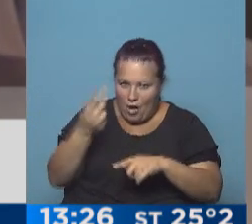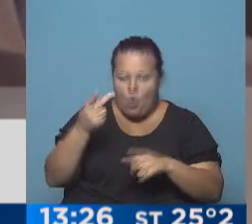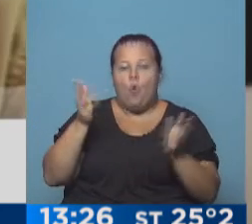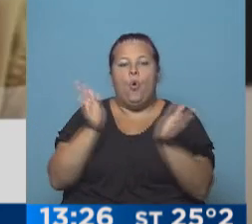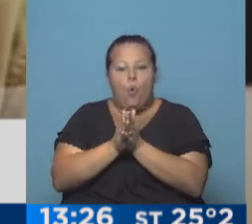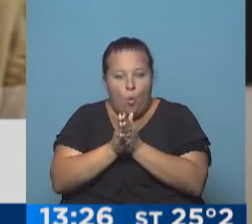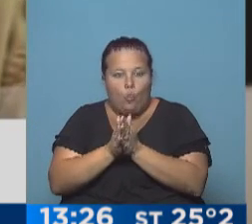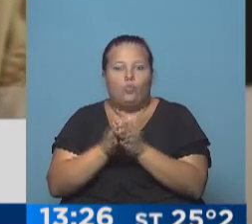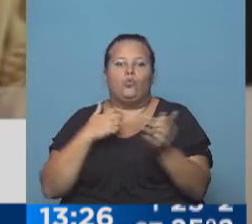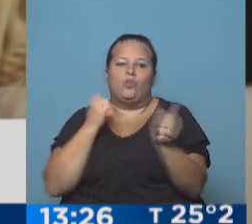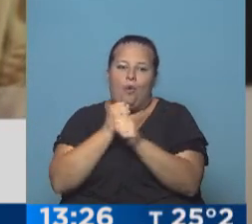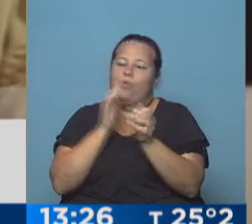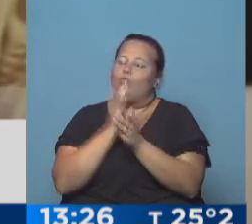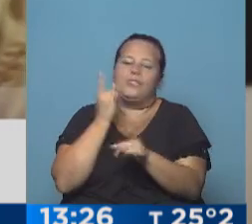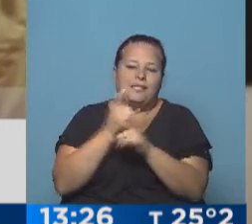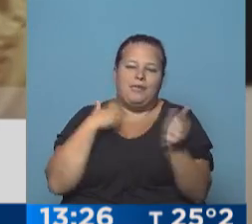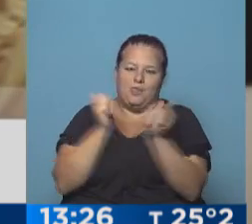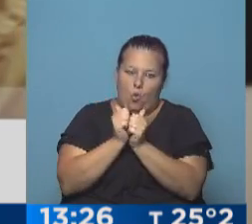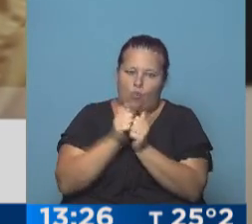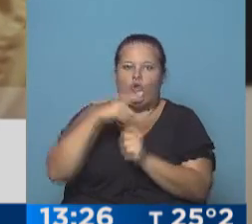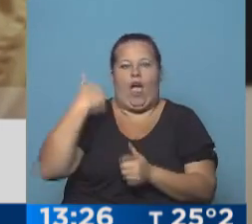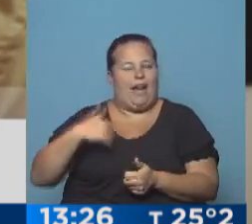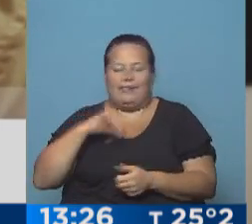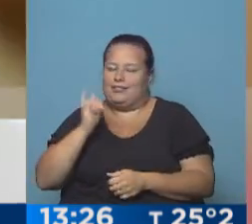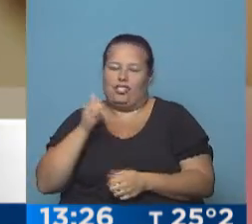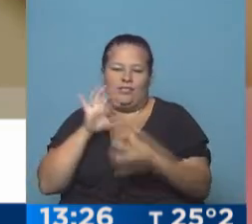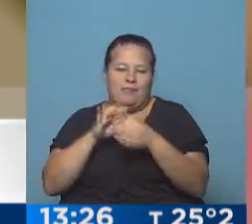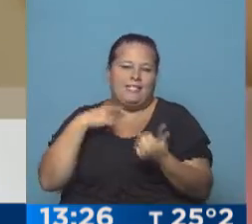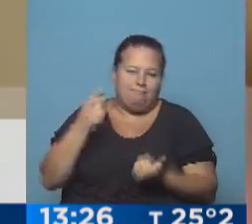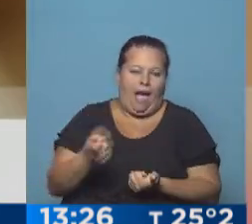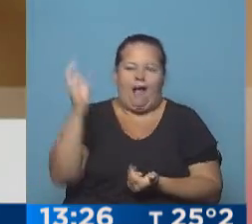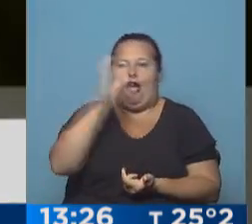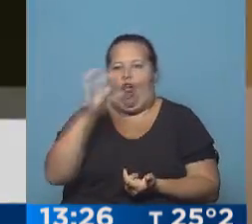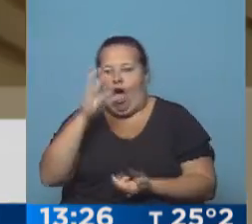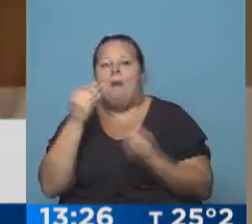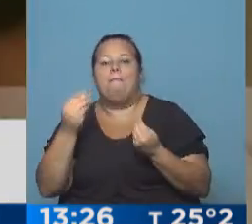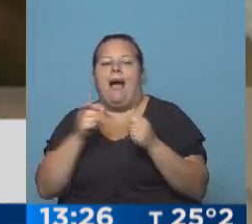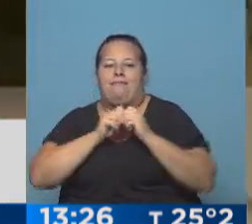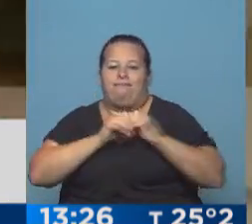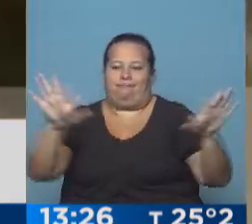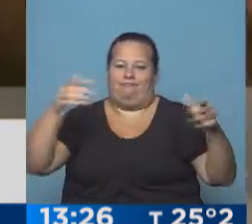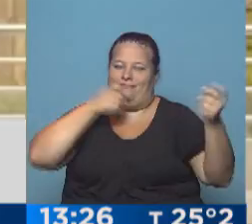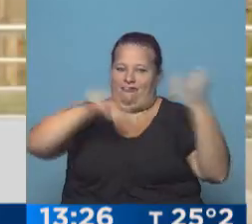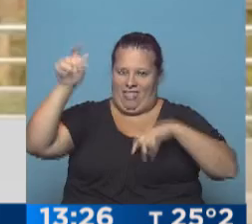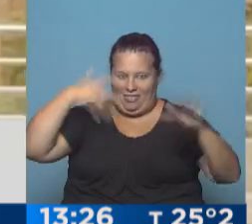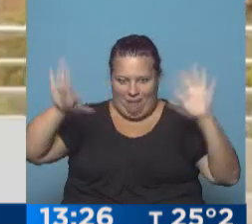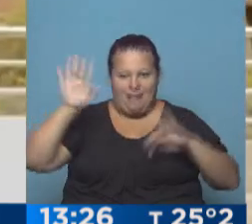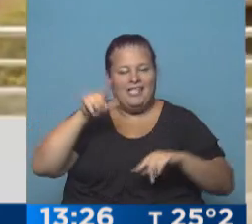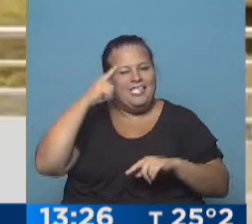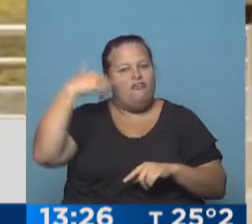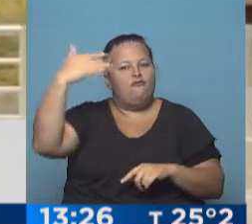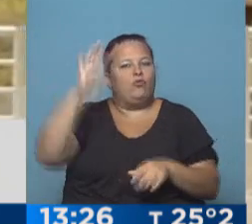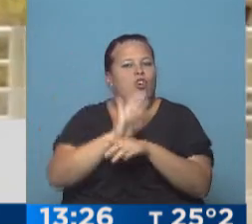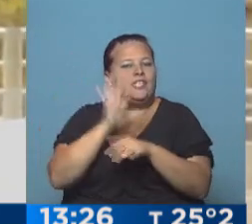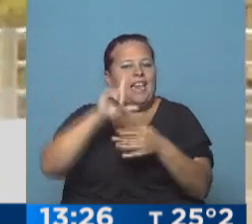coproducción, necesitamos siempre que haya una coproducción con Argentina, con España, con Colombia, para que esas cosas se exporten, ¿no? Yo creo que es el futuro del